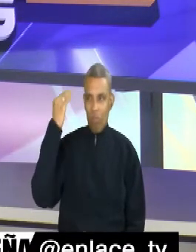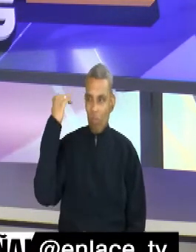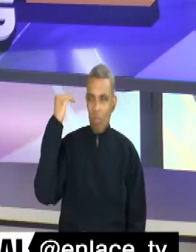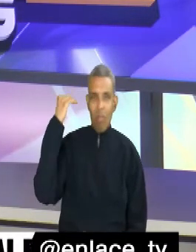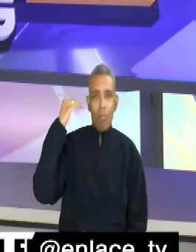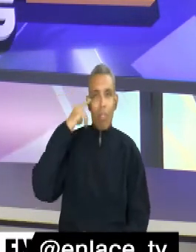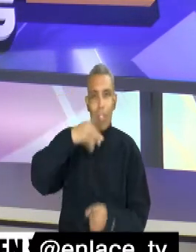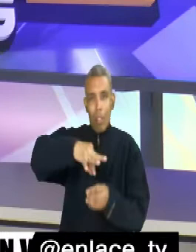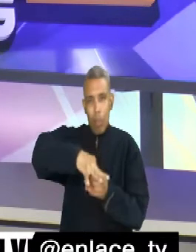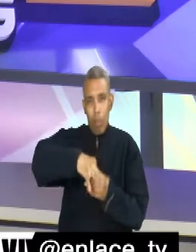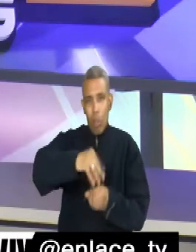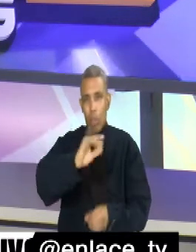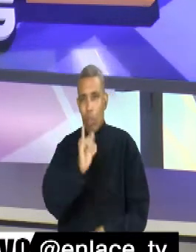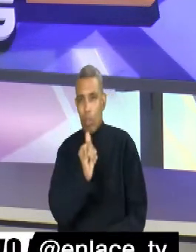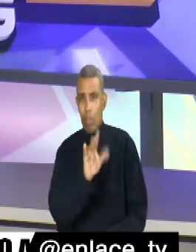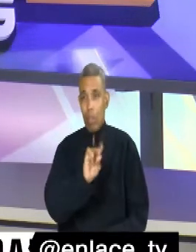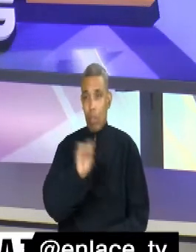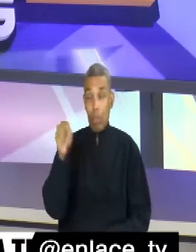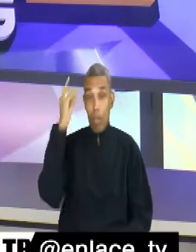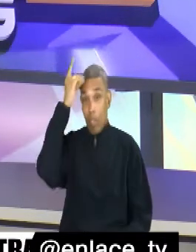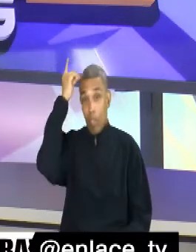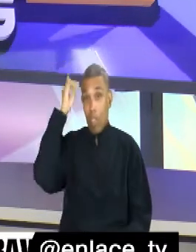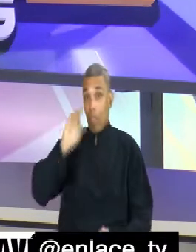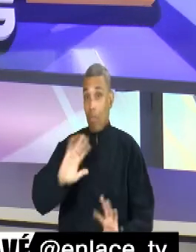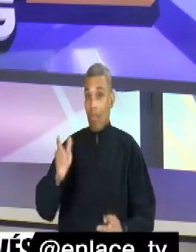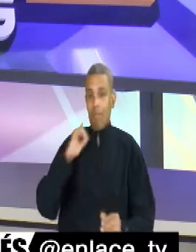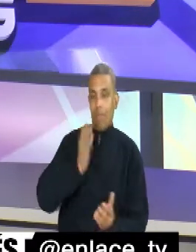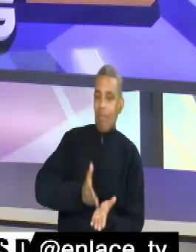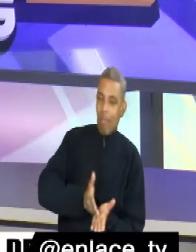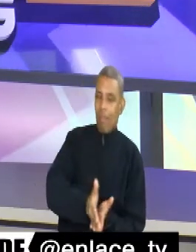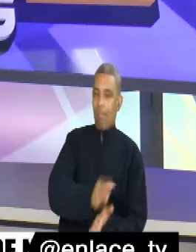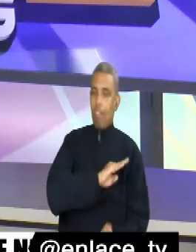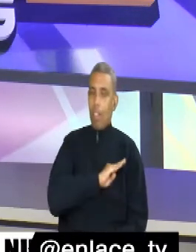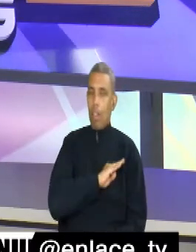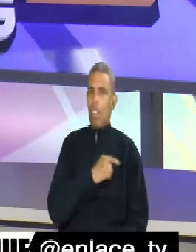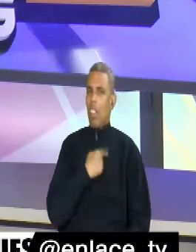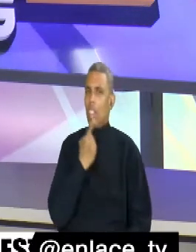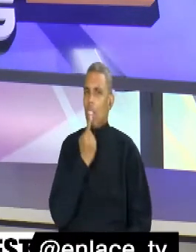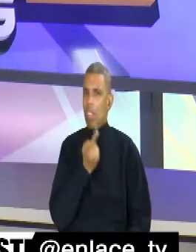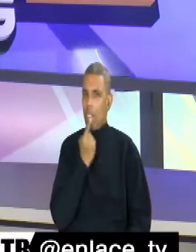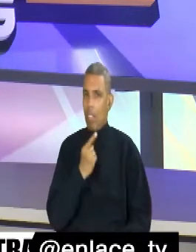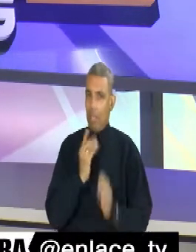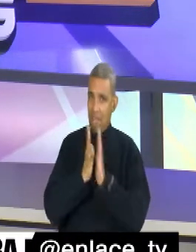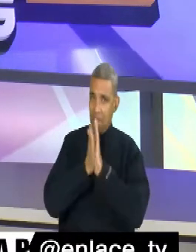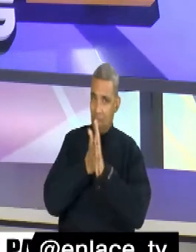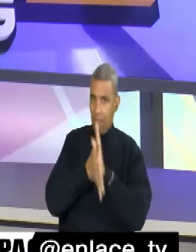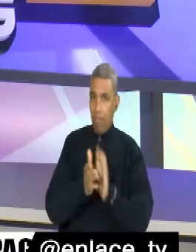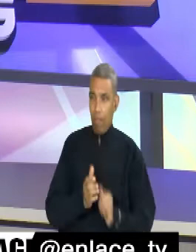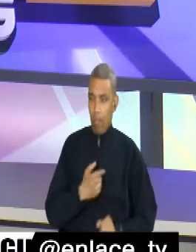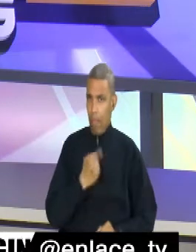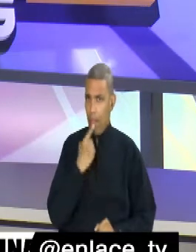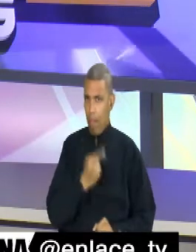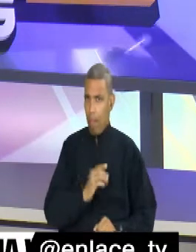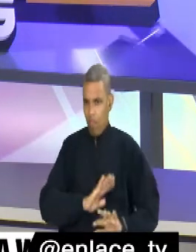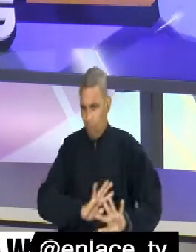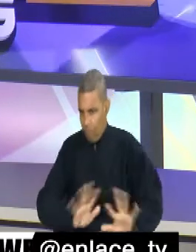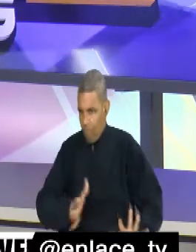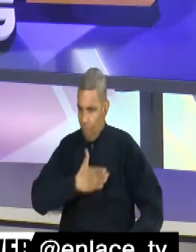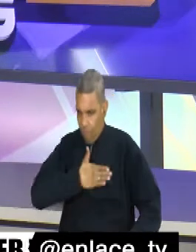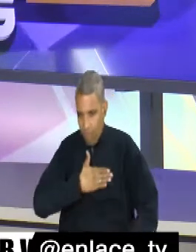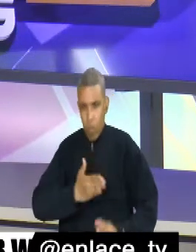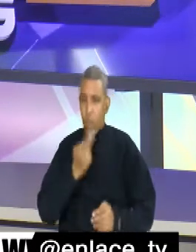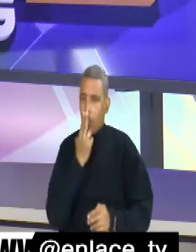referendo revocatorio, el alcalde de la ciudad, Darío Echeverri Serrano, se pronunció. El mandatario aseguró que continuará trabajando por la ciudad